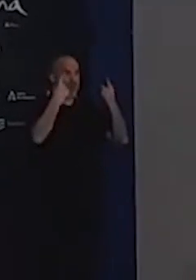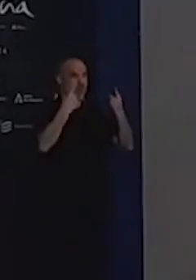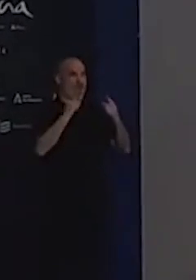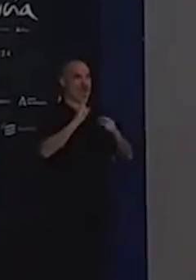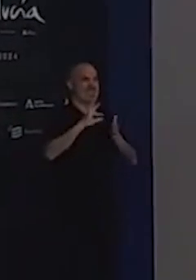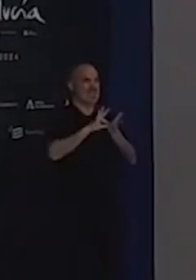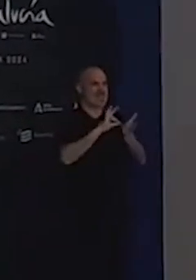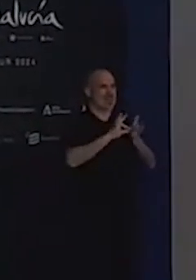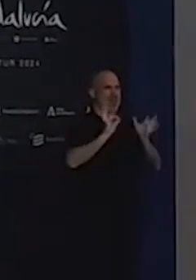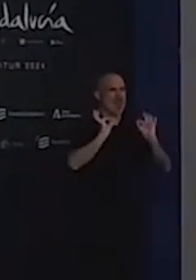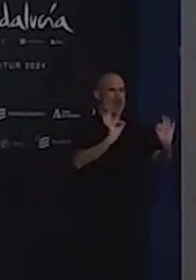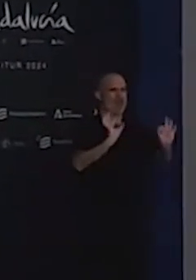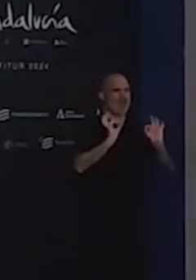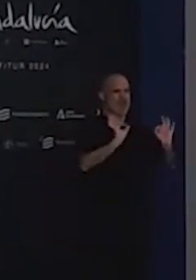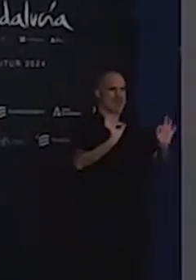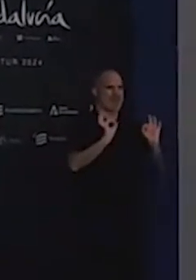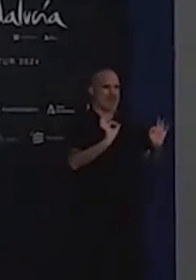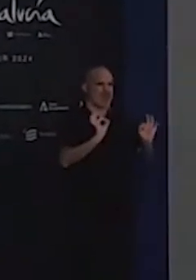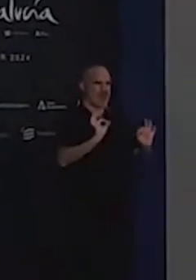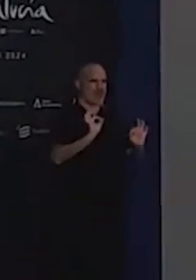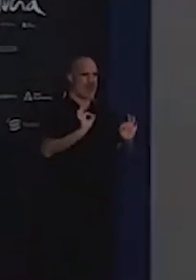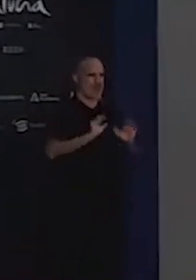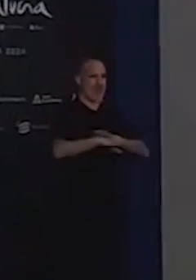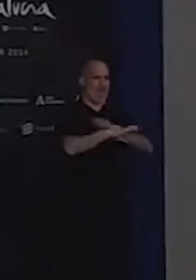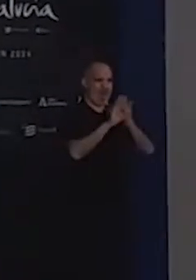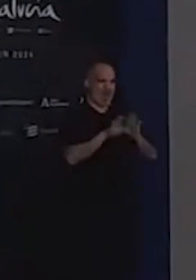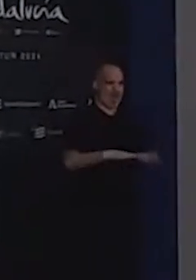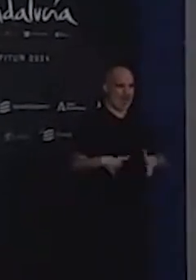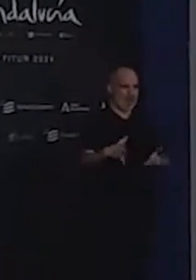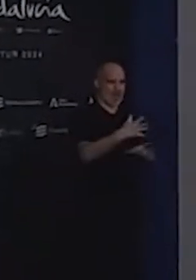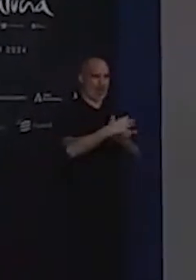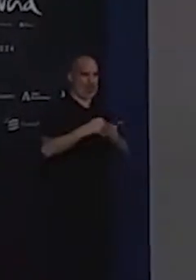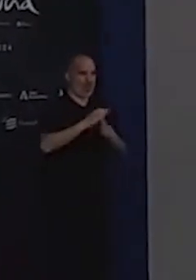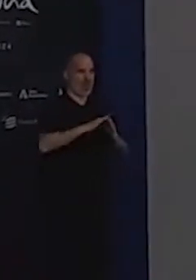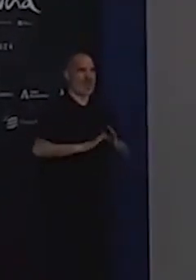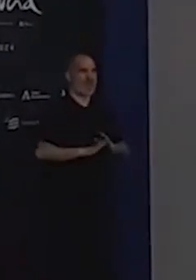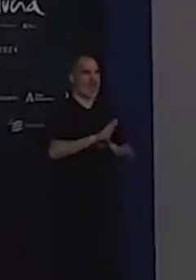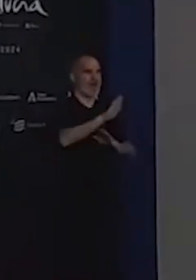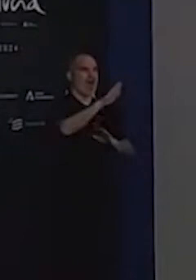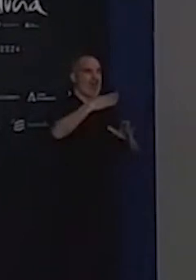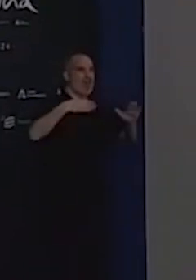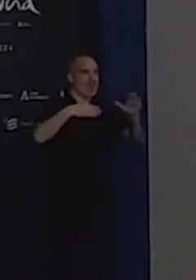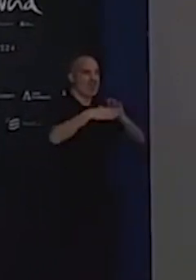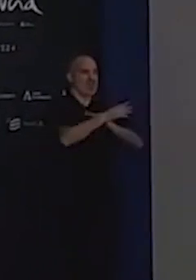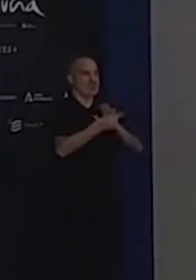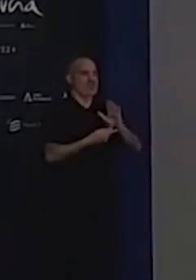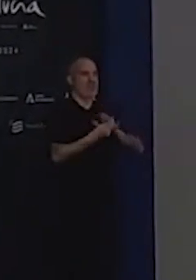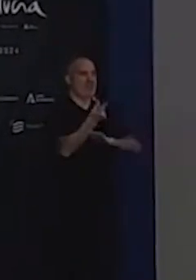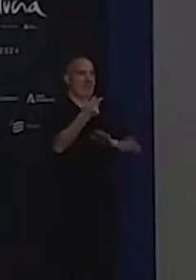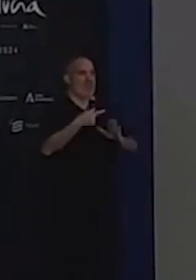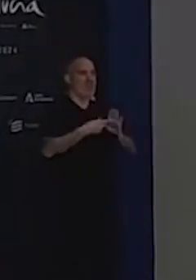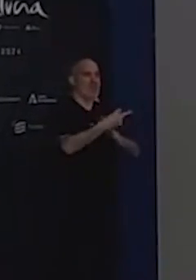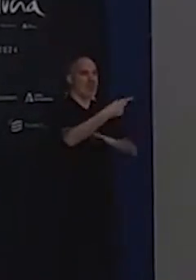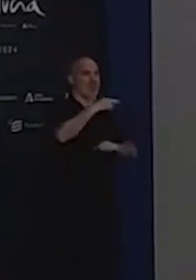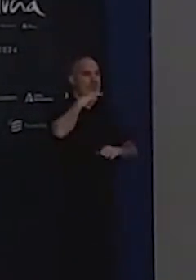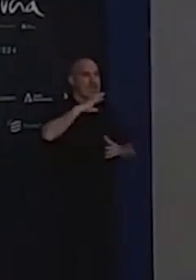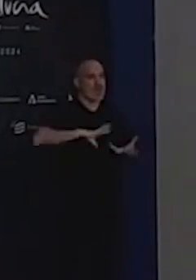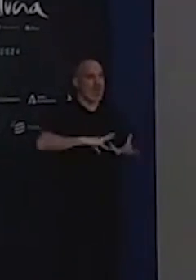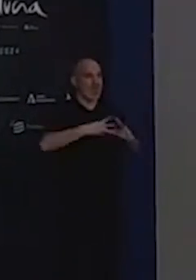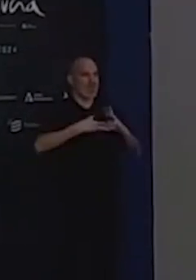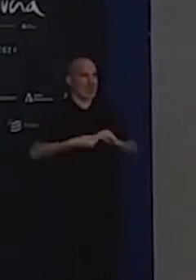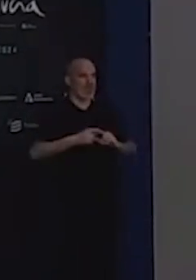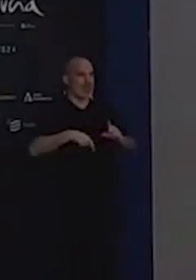servicio específico que terminaron acondicionados con rampas de acceso, entrada y salida, baños adaptados y un